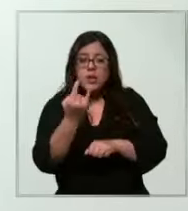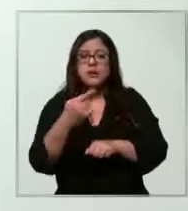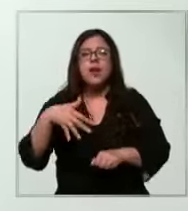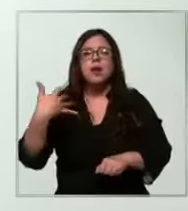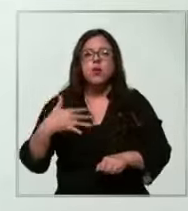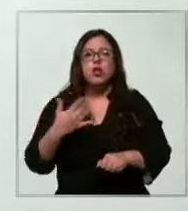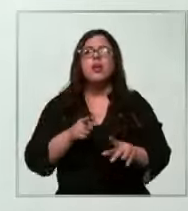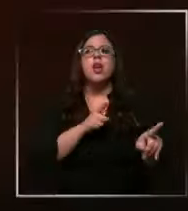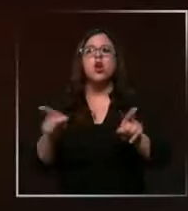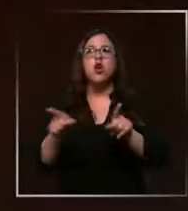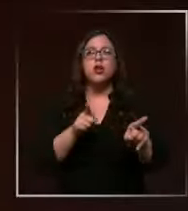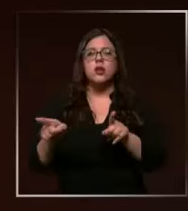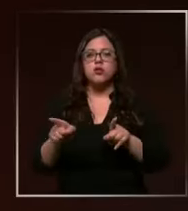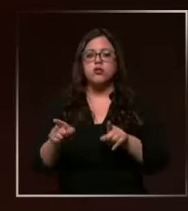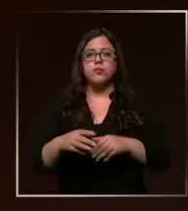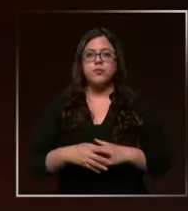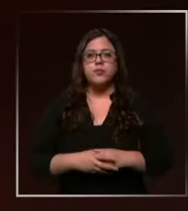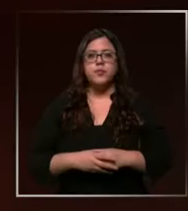importante es la coordinación.